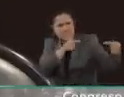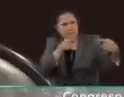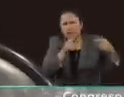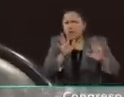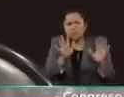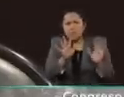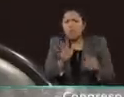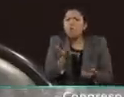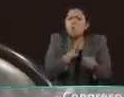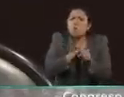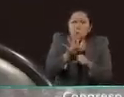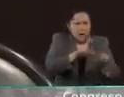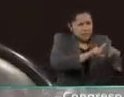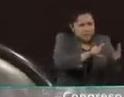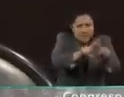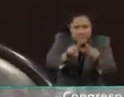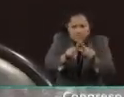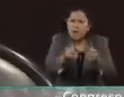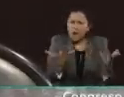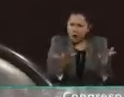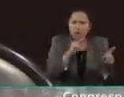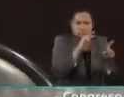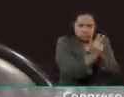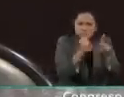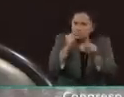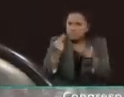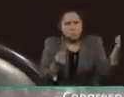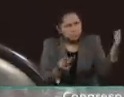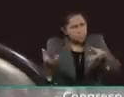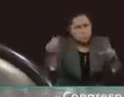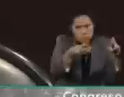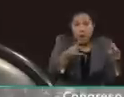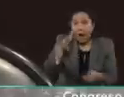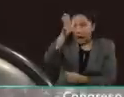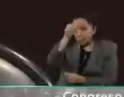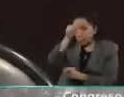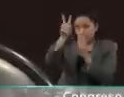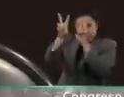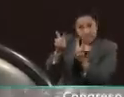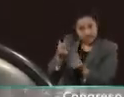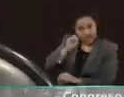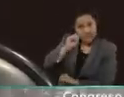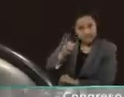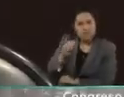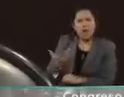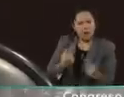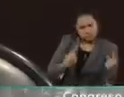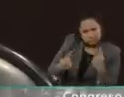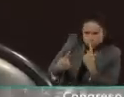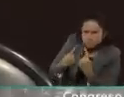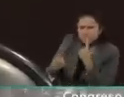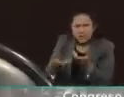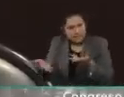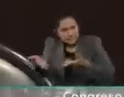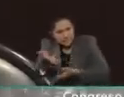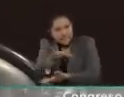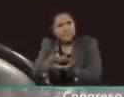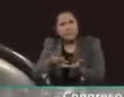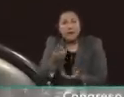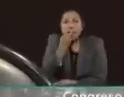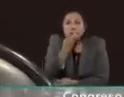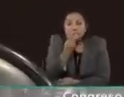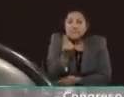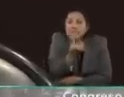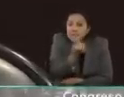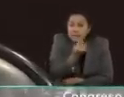de nuestras diferencias. Hacemos una invitación real, genuina, para que nos unamos en torno a las auténticas